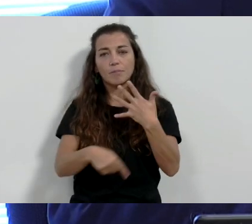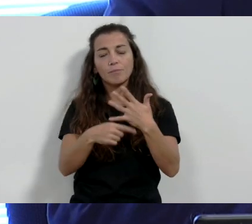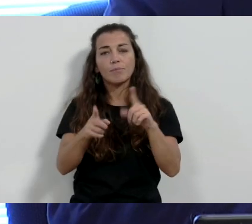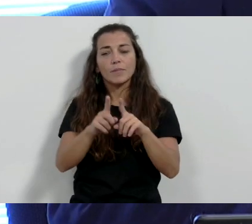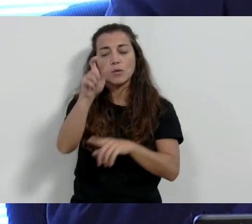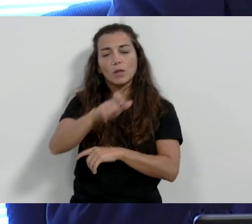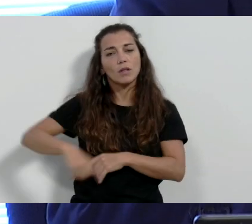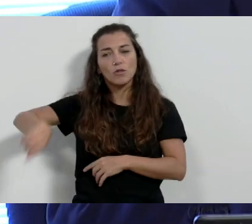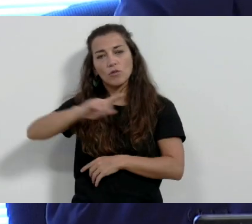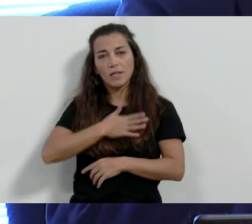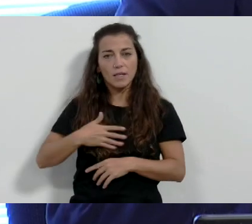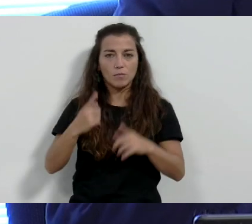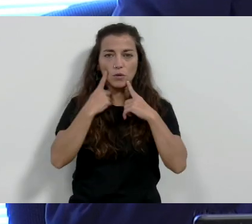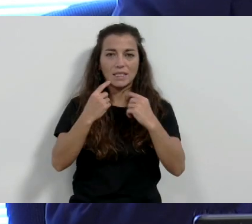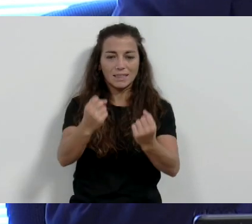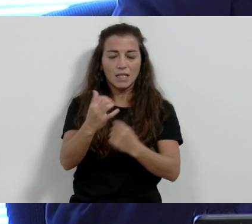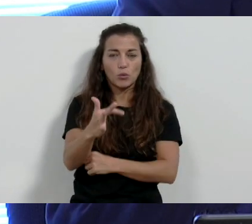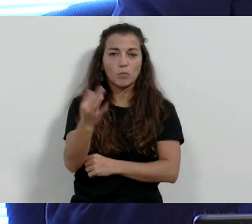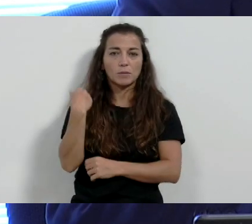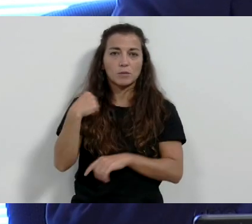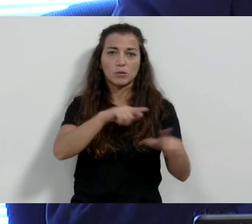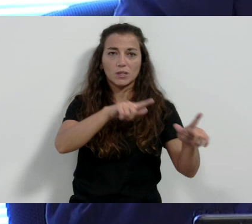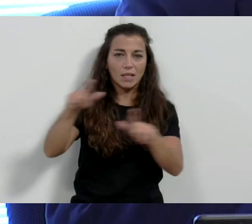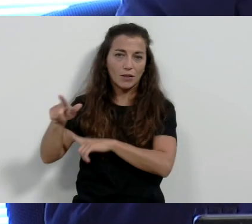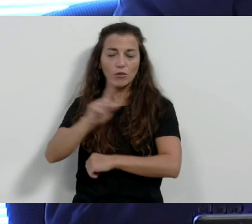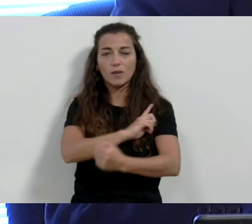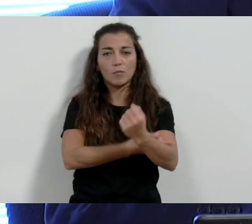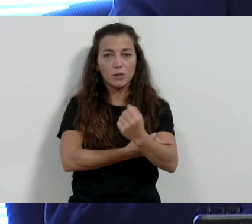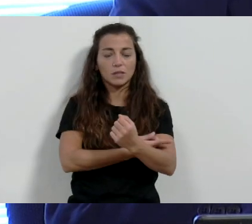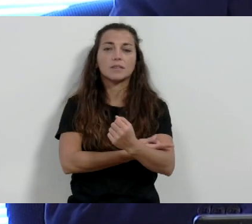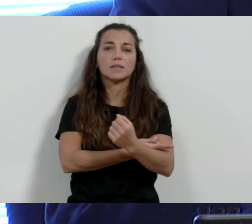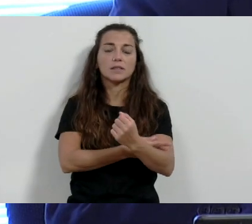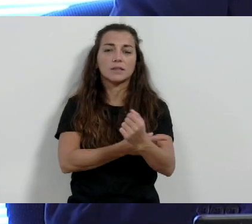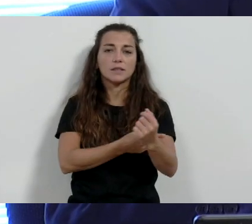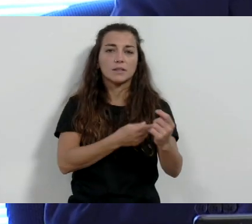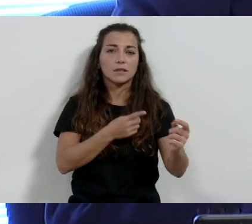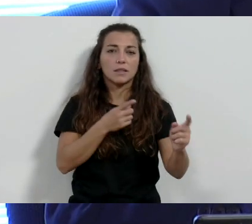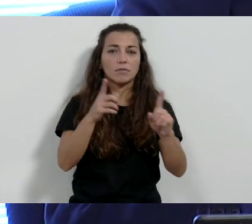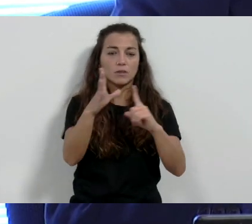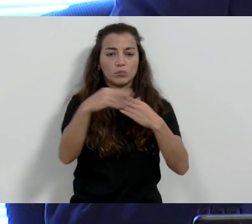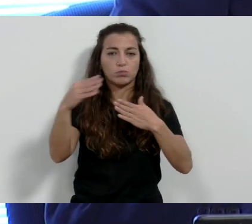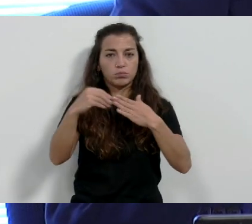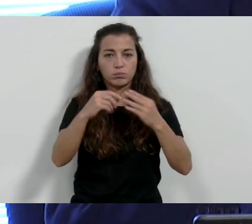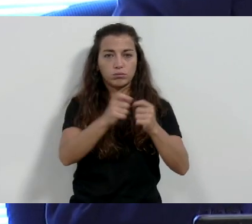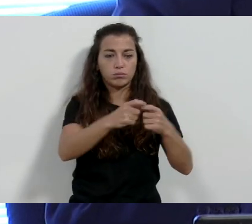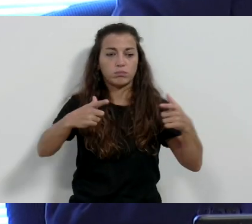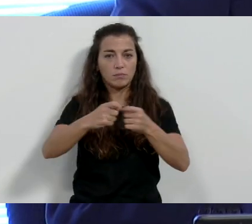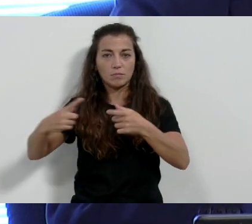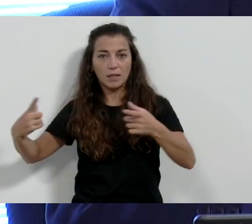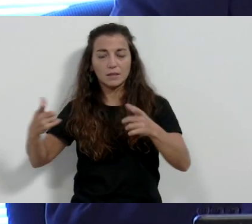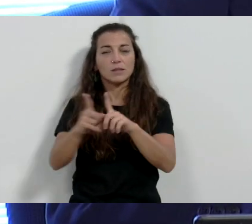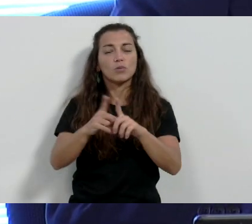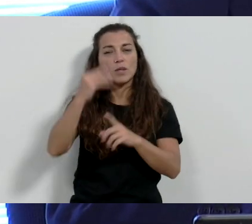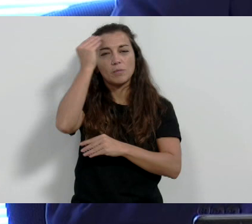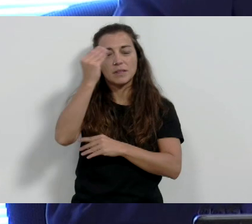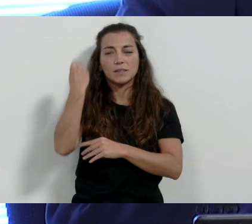saludable y que las instalaciones deportivas son usadas por muchos de nuestros vecinos, pues que tengan también una bonificación, pensando principalmente en las piscinas, tanto de invierno como de verano,